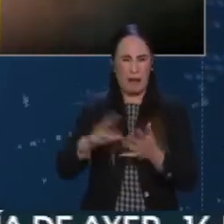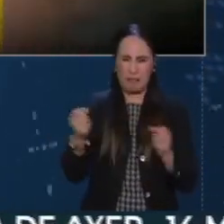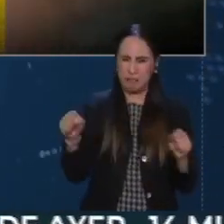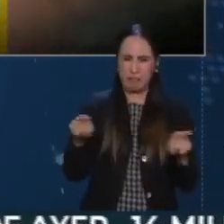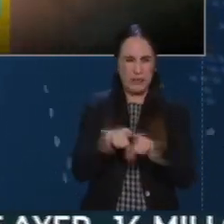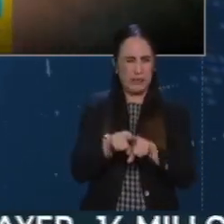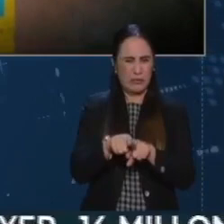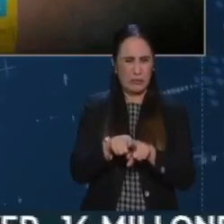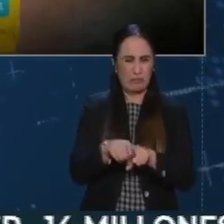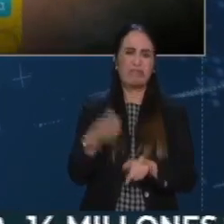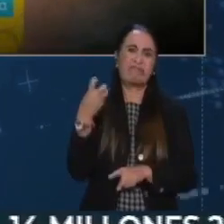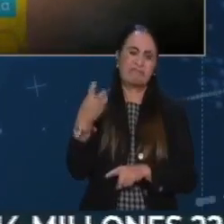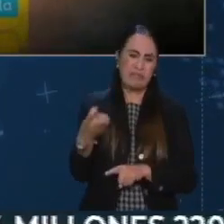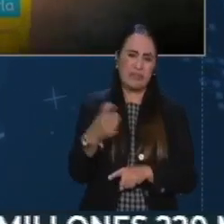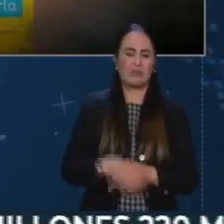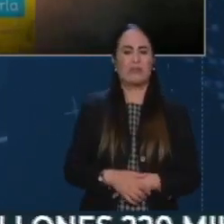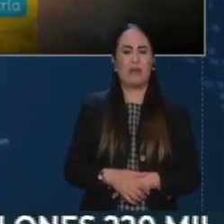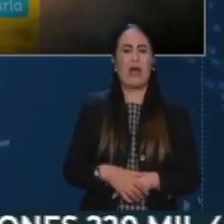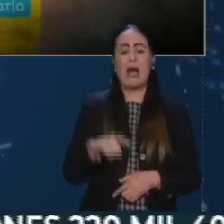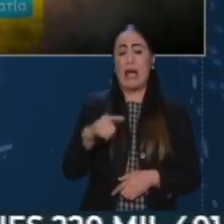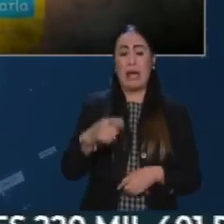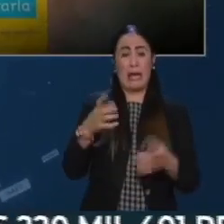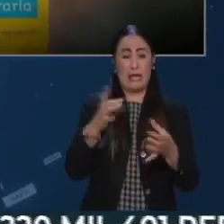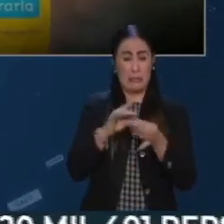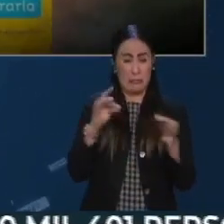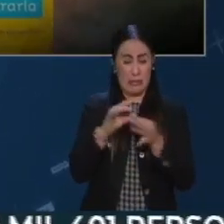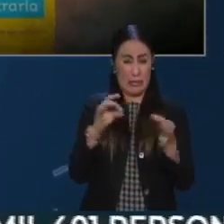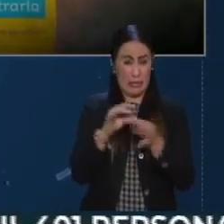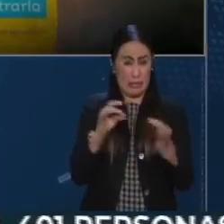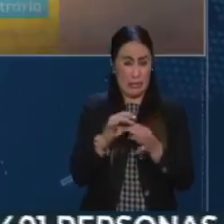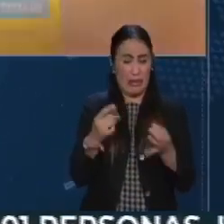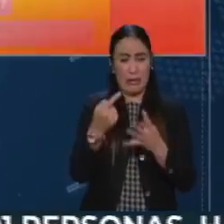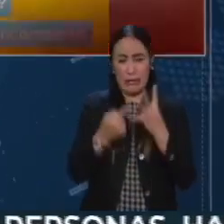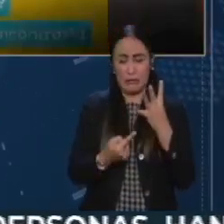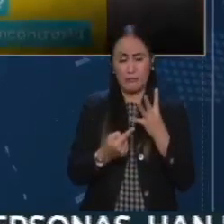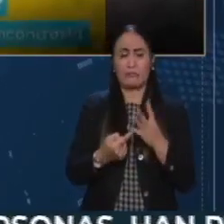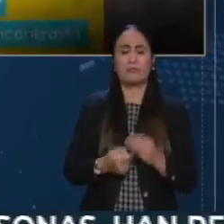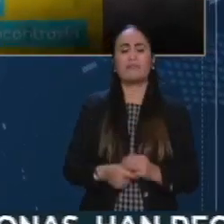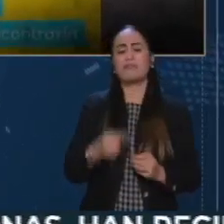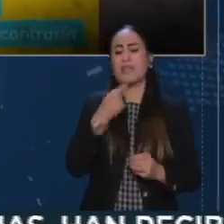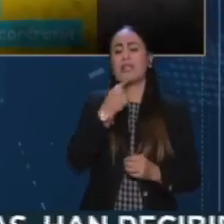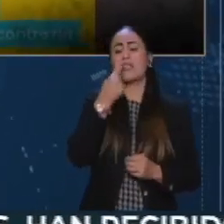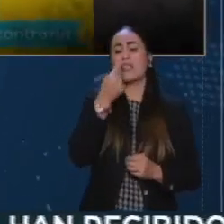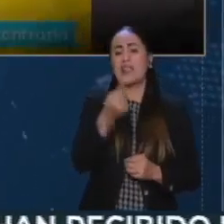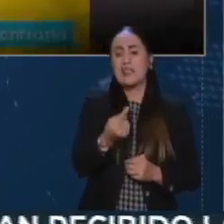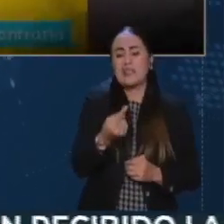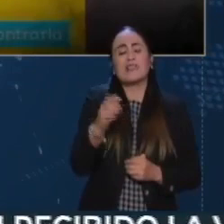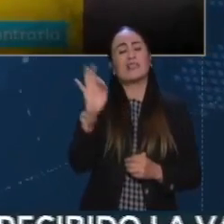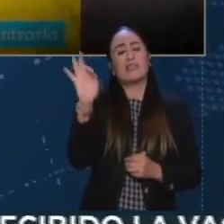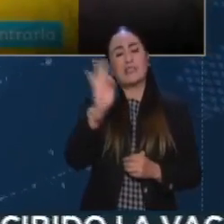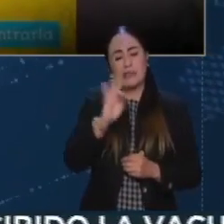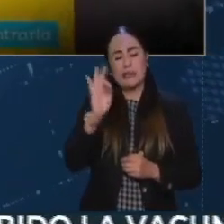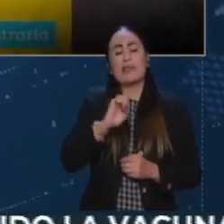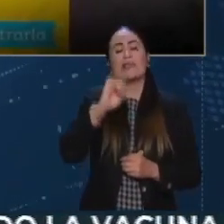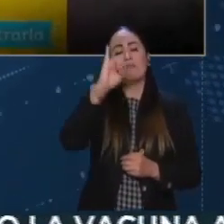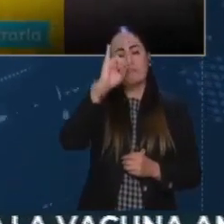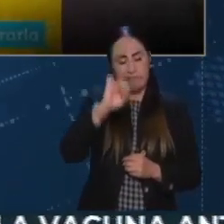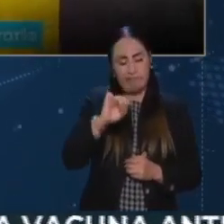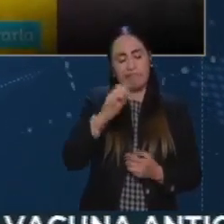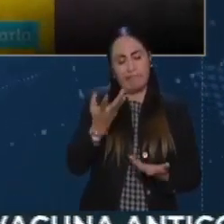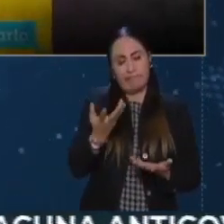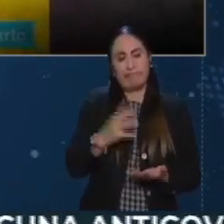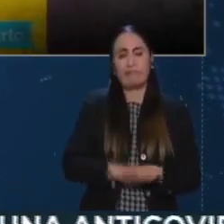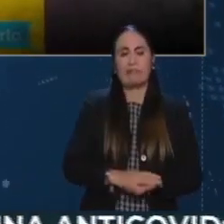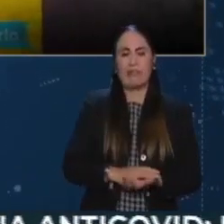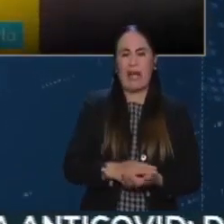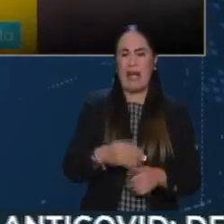No se puede explicar lo que está sucediendo en Jalisco si no se asumiera fatalmente la idea de que no es posible